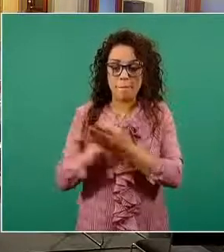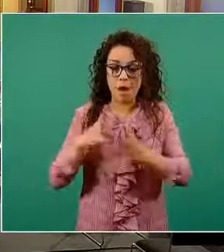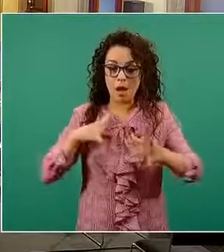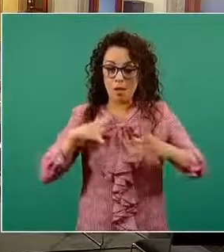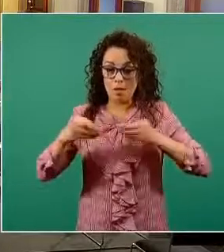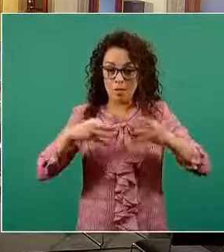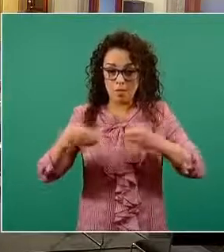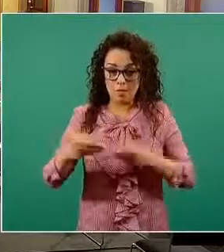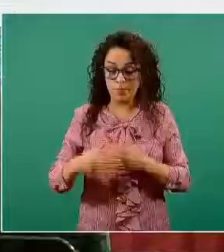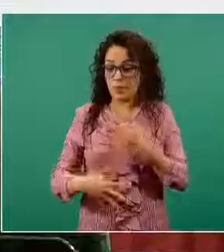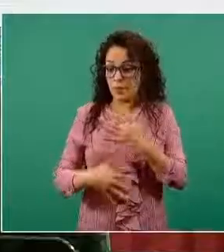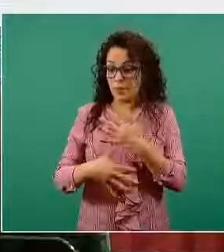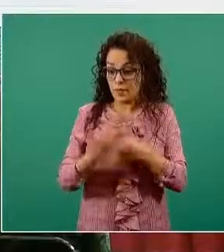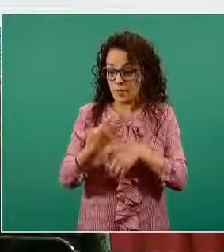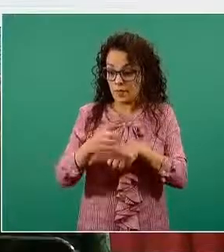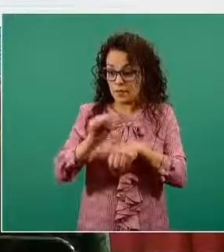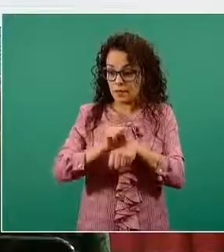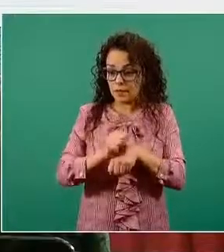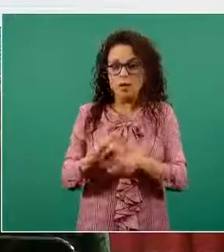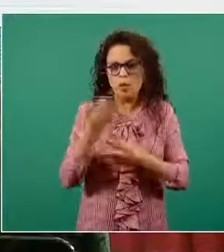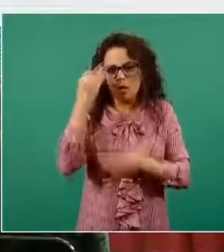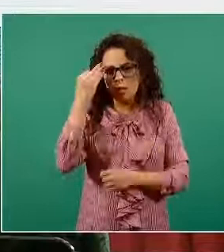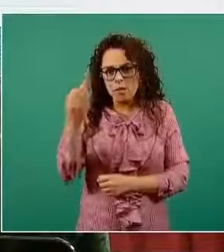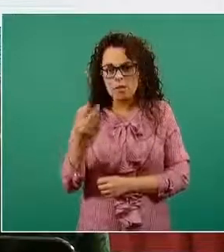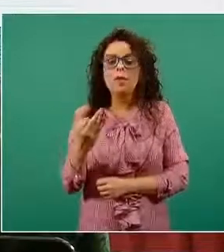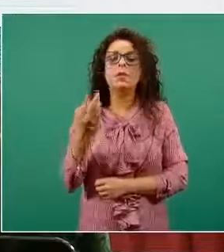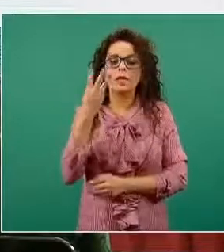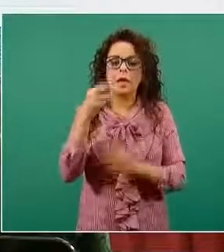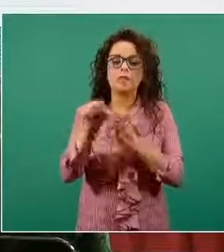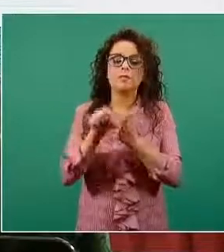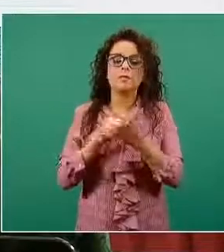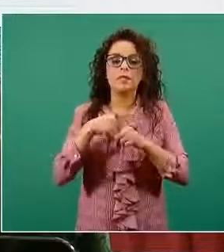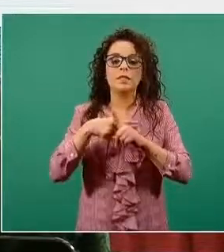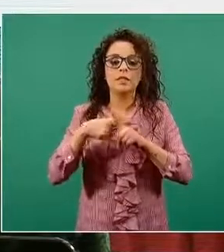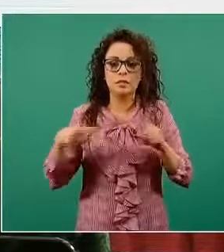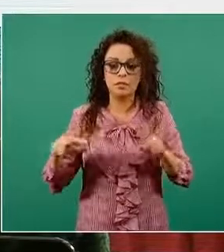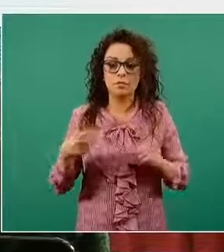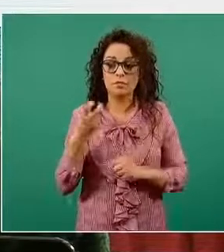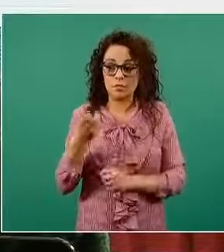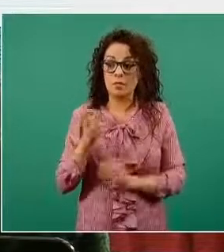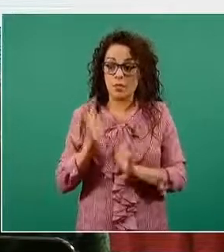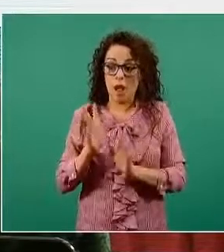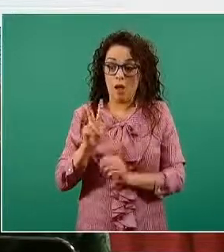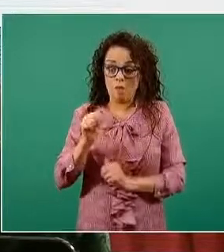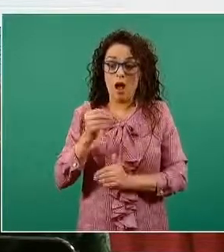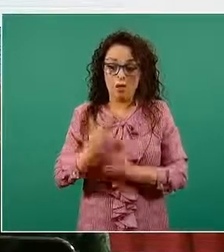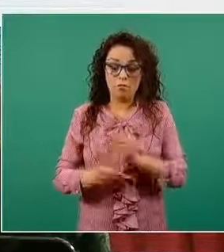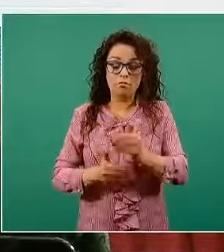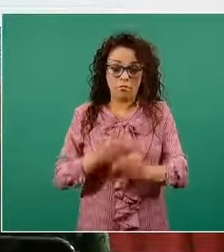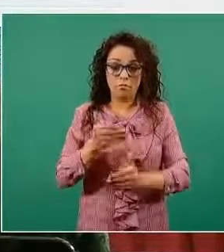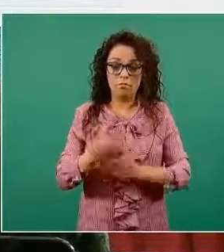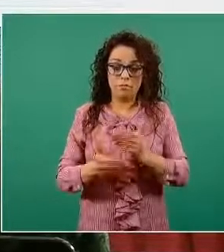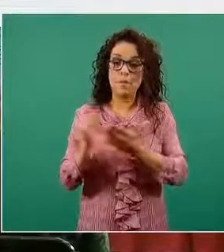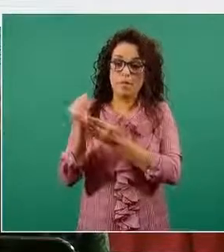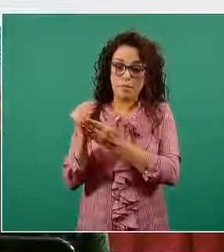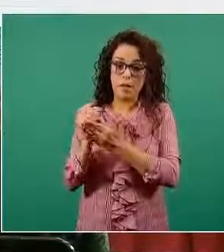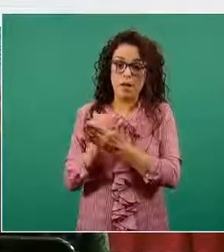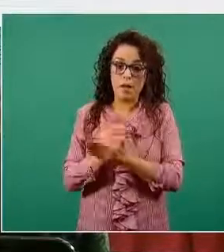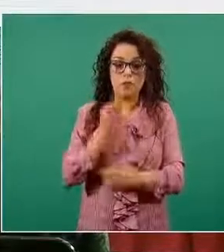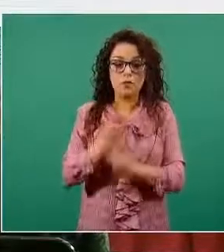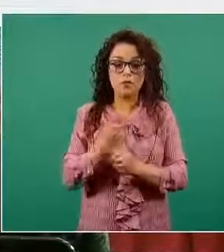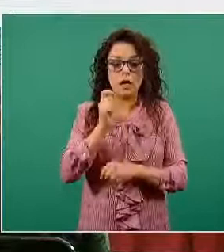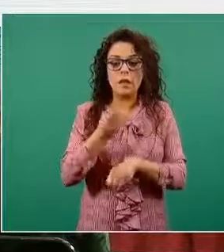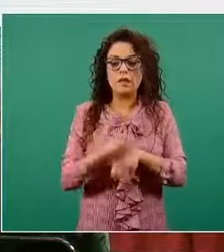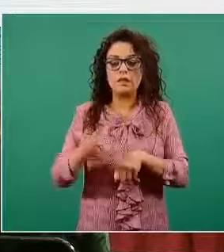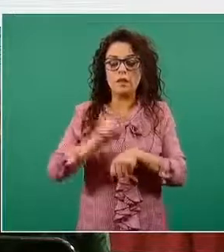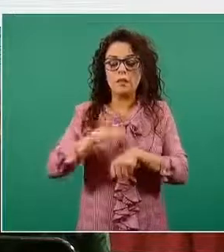semanas son 3 meses y medio y ya llevamos ese periodo de reducción de la epidemia. Estamos ya en la semana